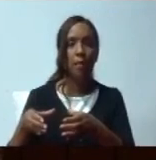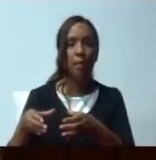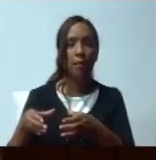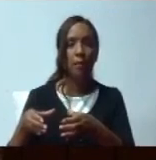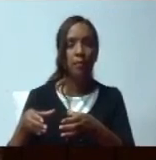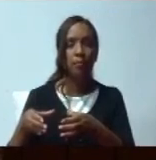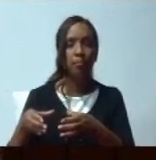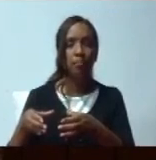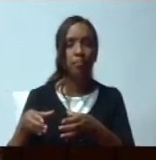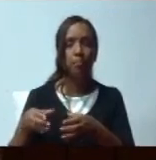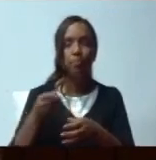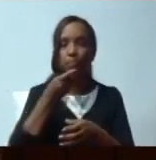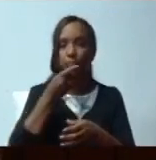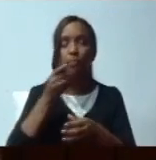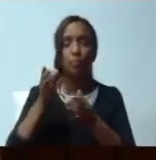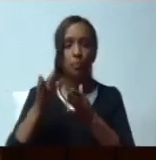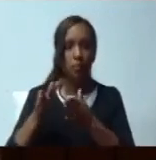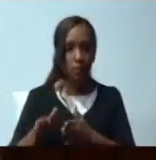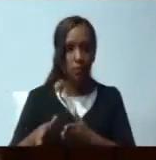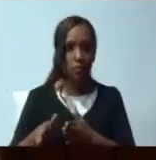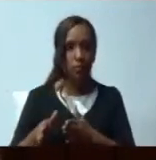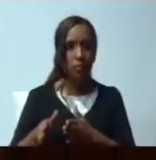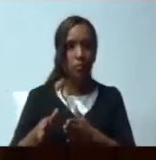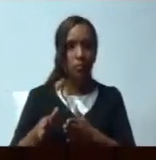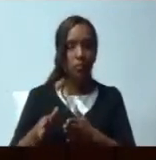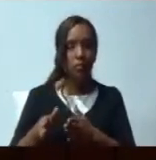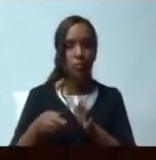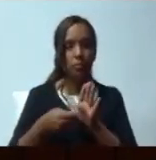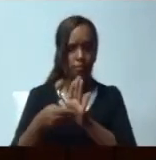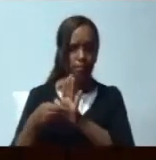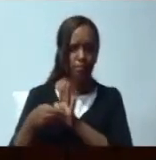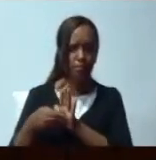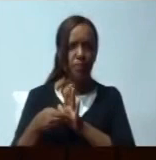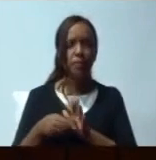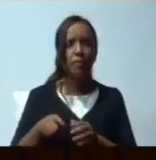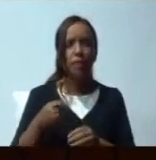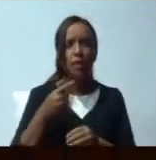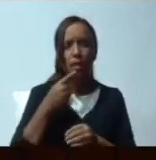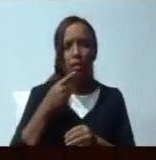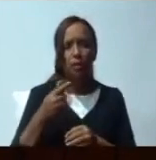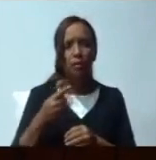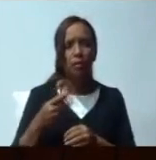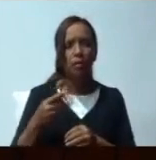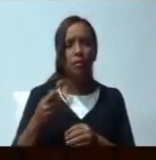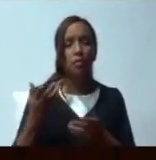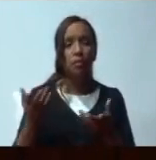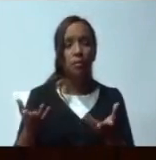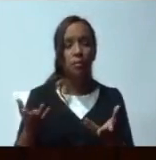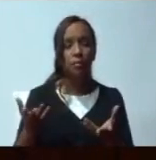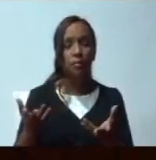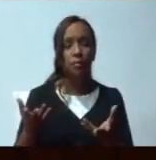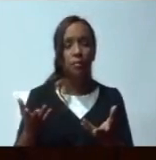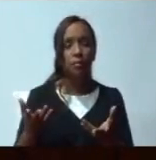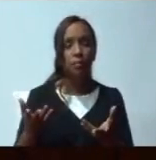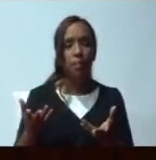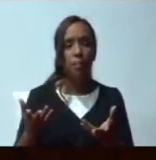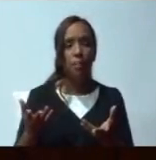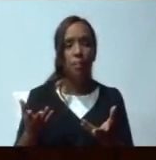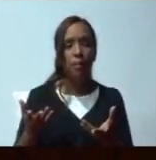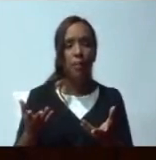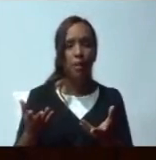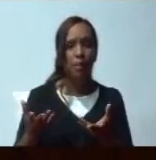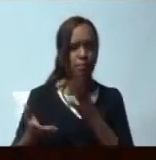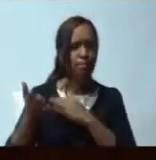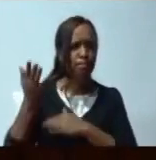opiniones de la mayoría, a las opiniones de los demás. Y como establecía el propio Patricio Juan Pablo